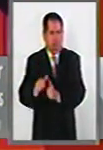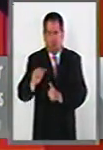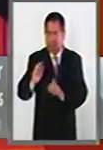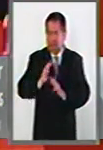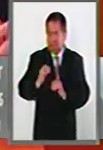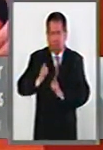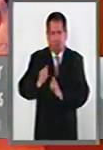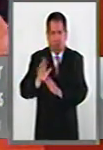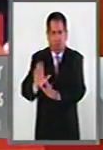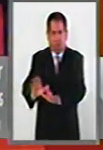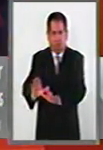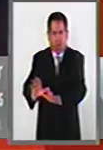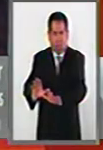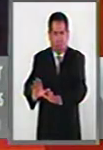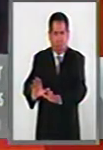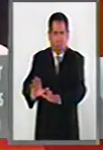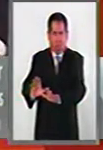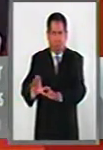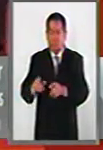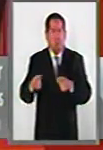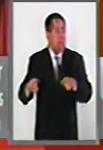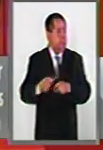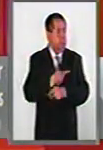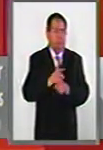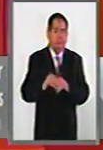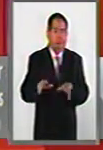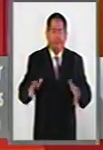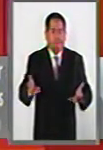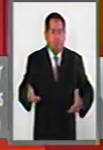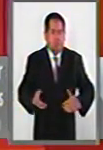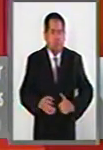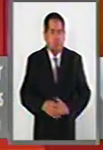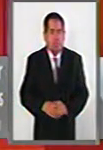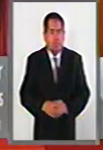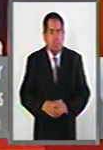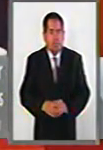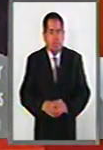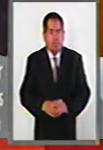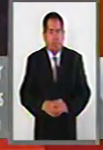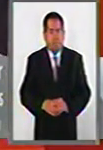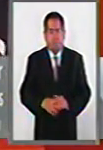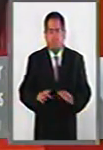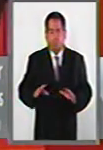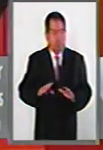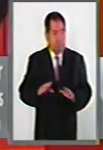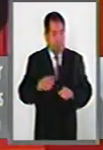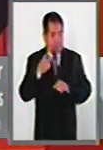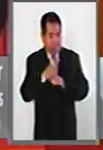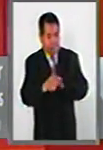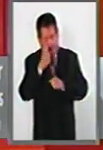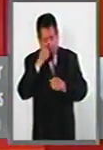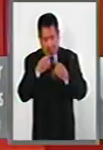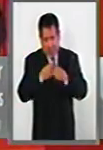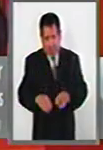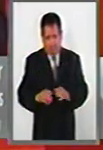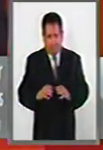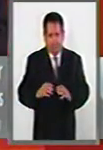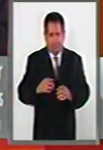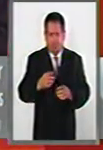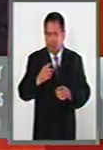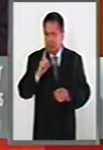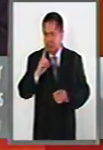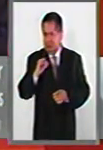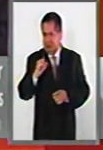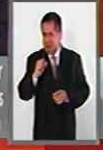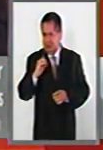militar, y está totalmente desbordado. La amplitud de los delitos contra la disciplina militar son abundantes y exceden